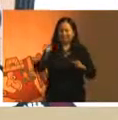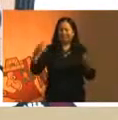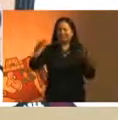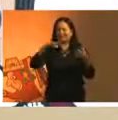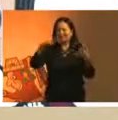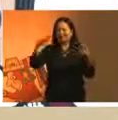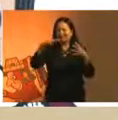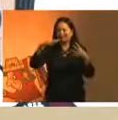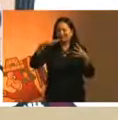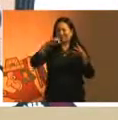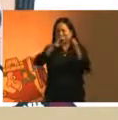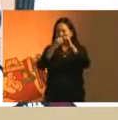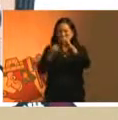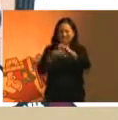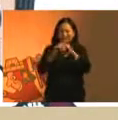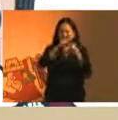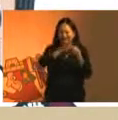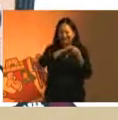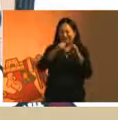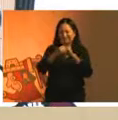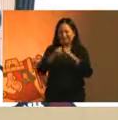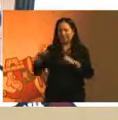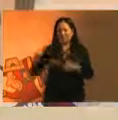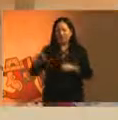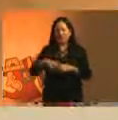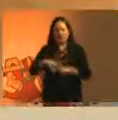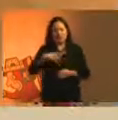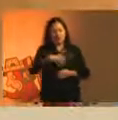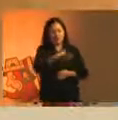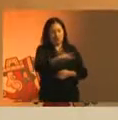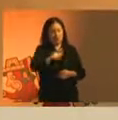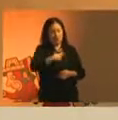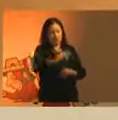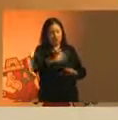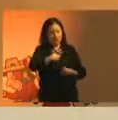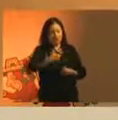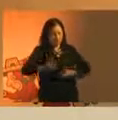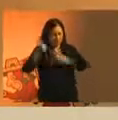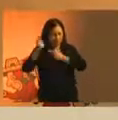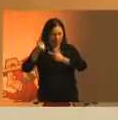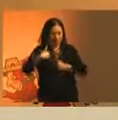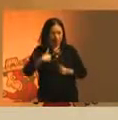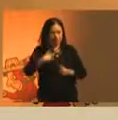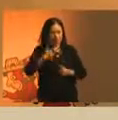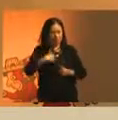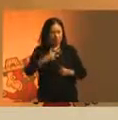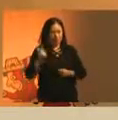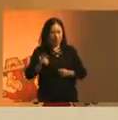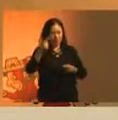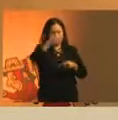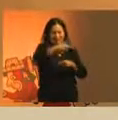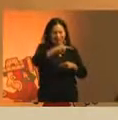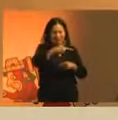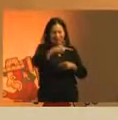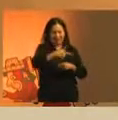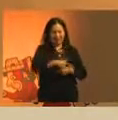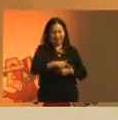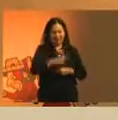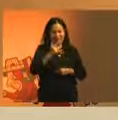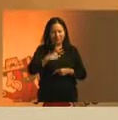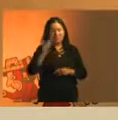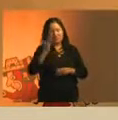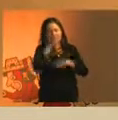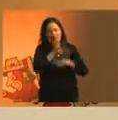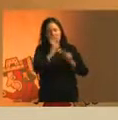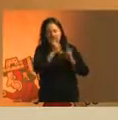que se alzaron y a los dulces puedo decir si me dan armas yo voy a atacar a los otros y en cierto modo